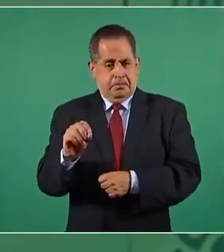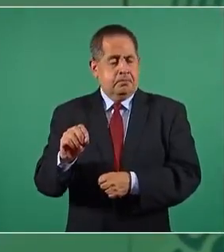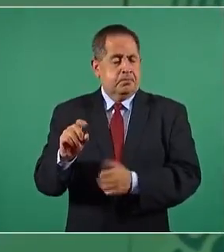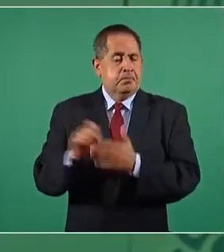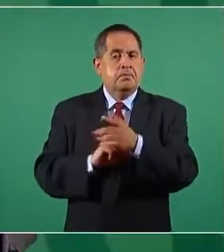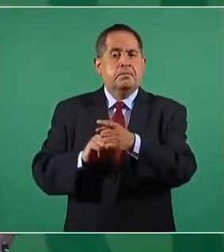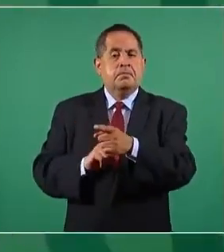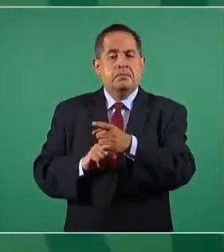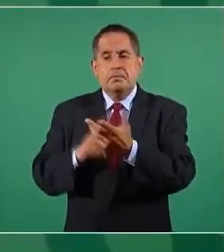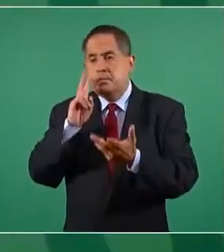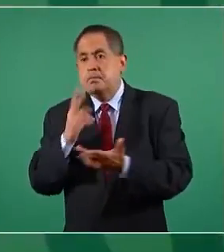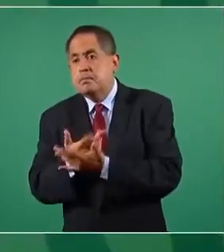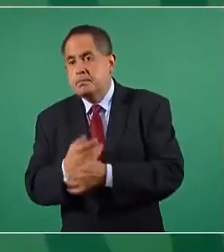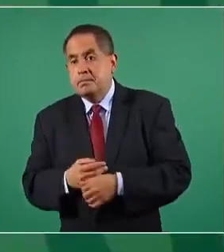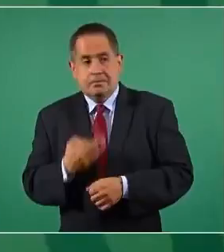No nos vamos a aburrir.